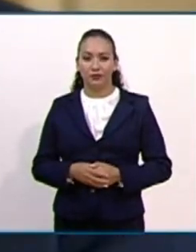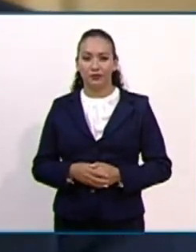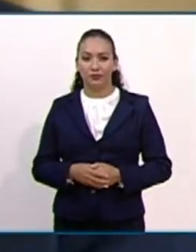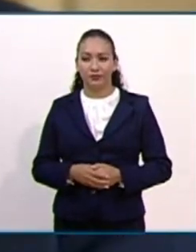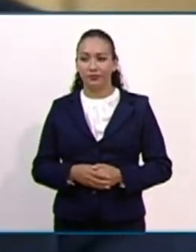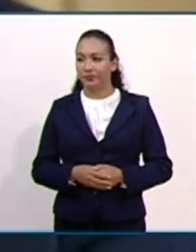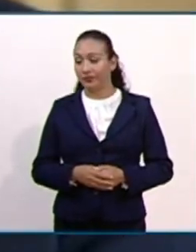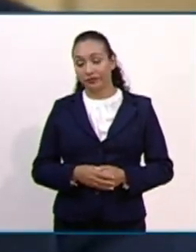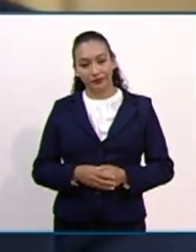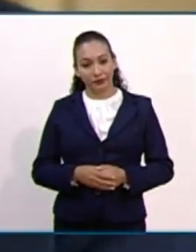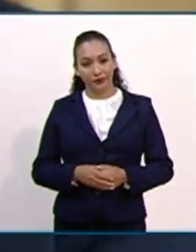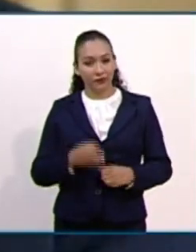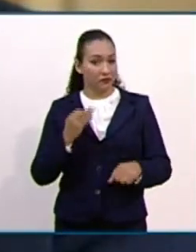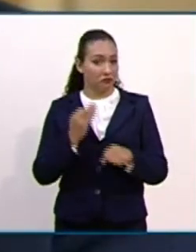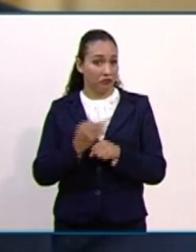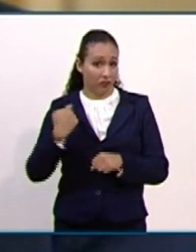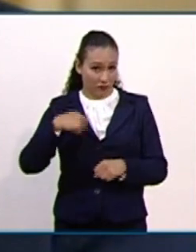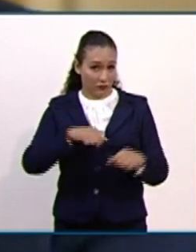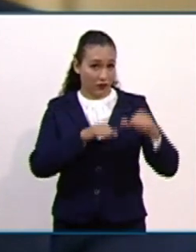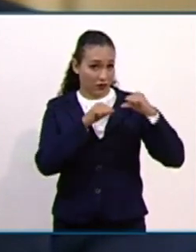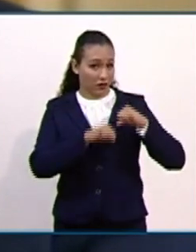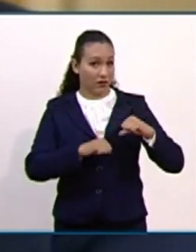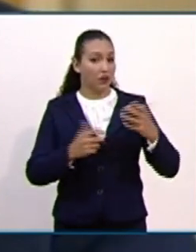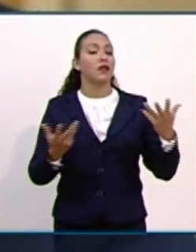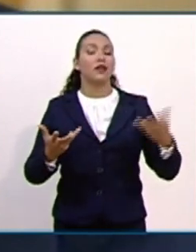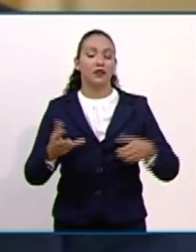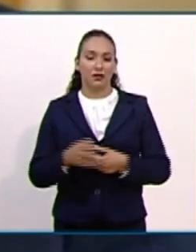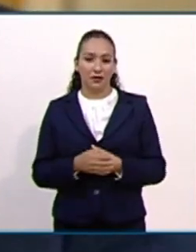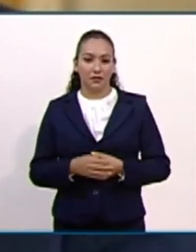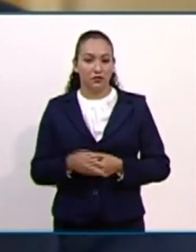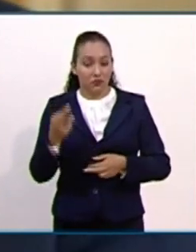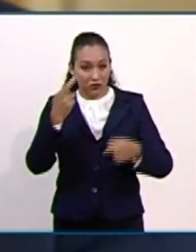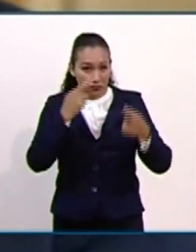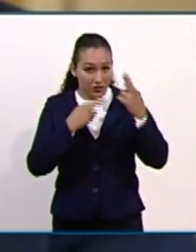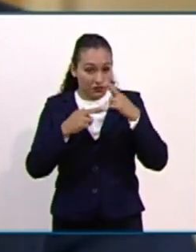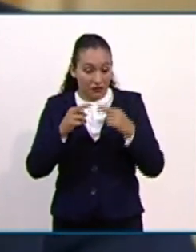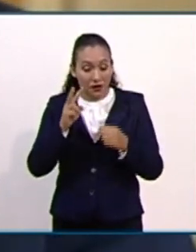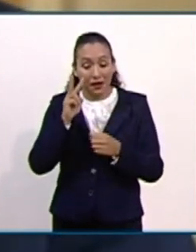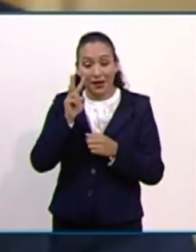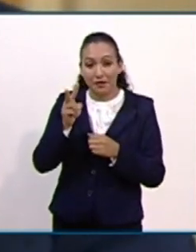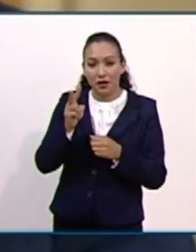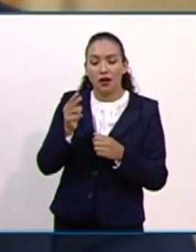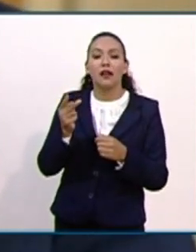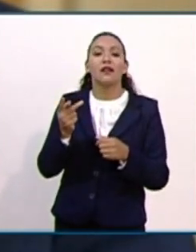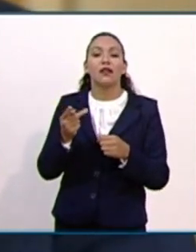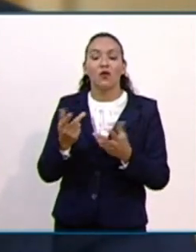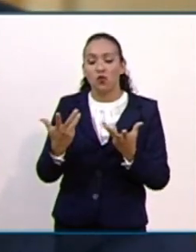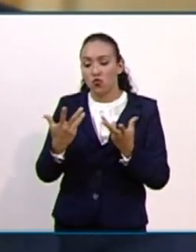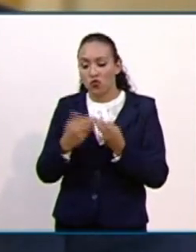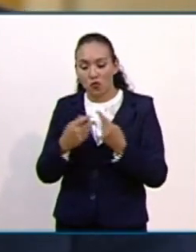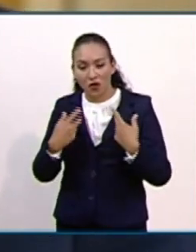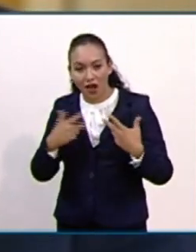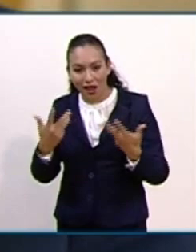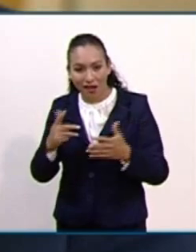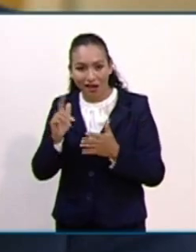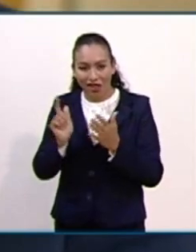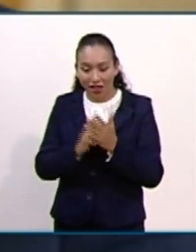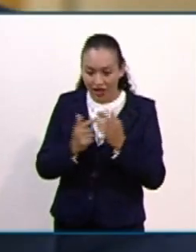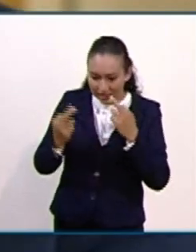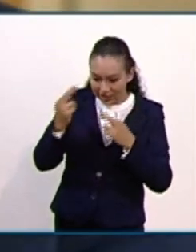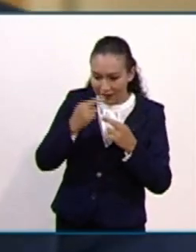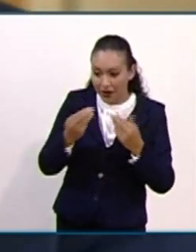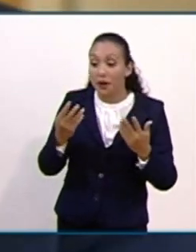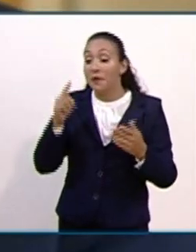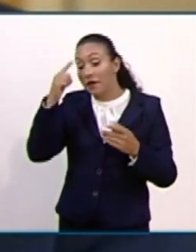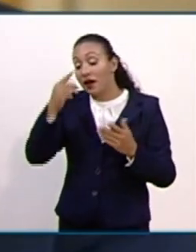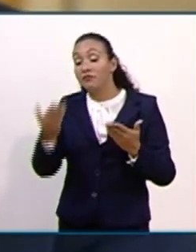Bien podemos, como autoridades, evaluar esta posibilidad y dialogar con el legislador para que se reconozca en la